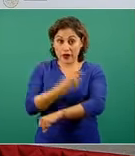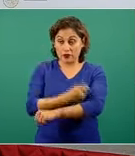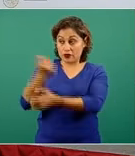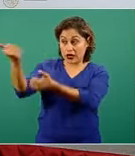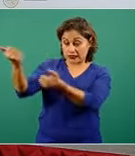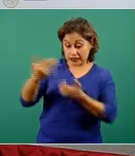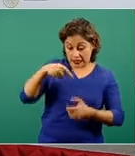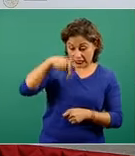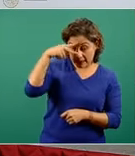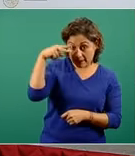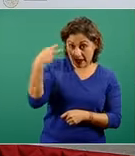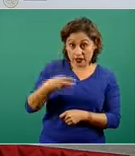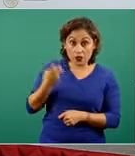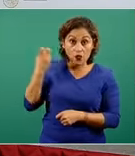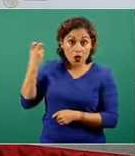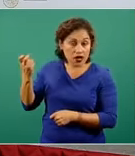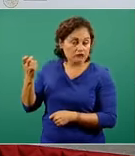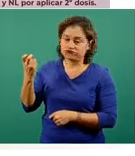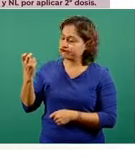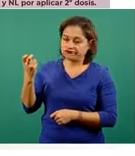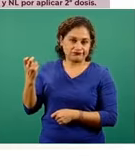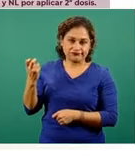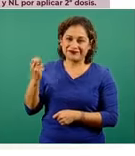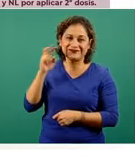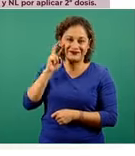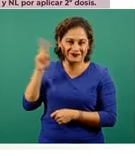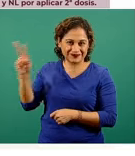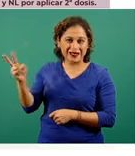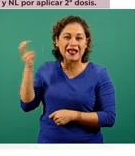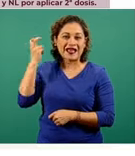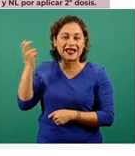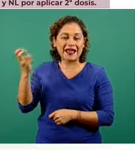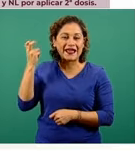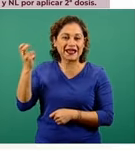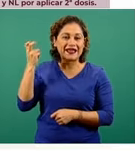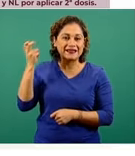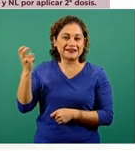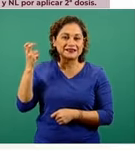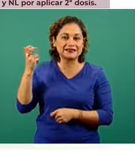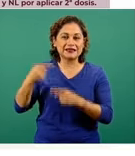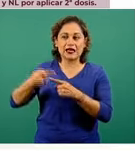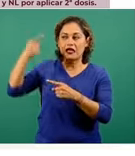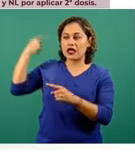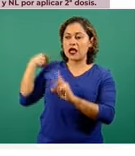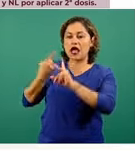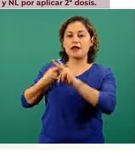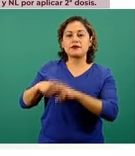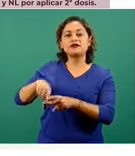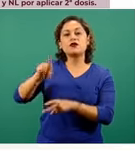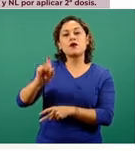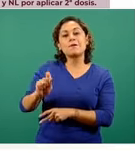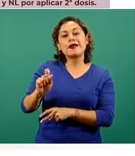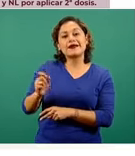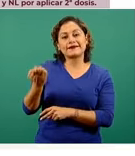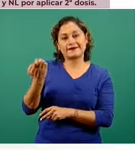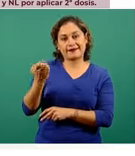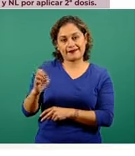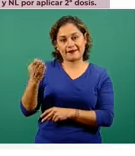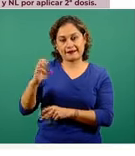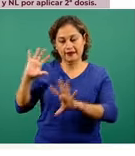México. Como pueden ver ustedes en el título, son las dosis que se asignaron a partir del 20 de enero, o sea, representan a